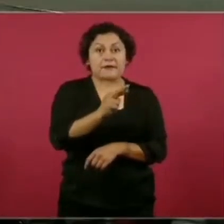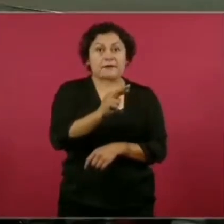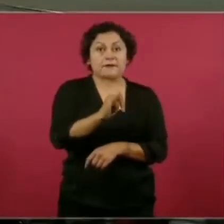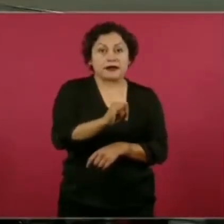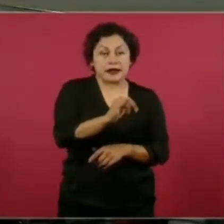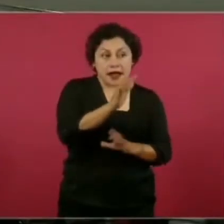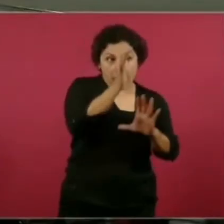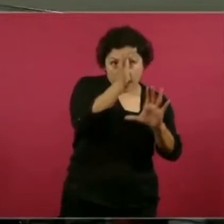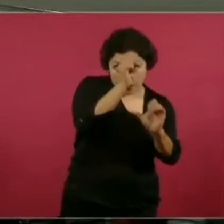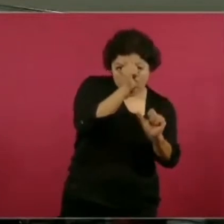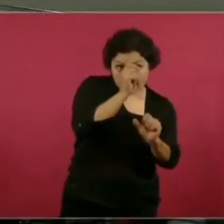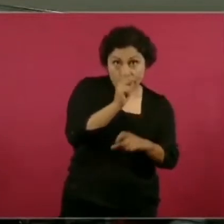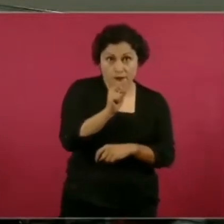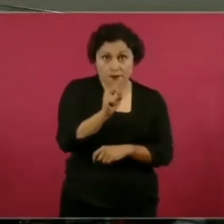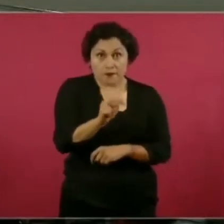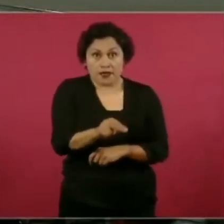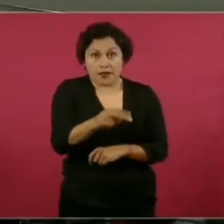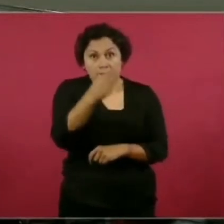y terminaron